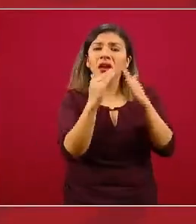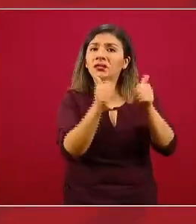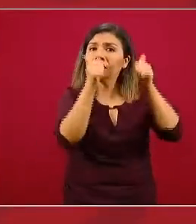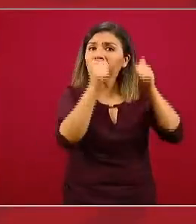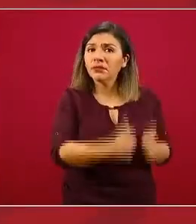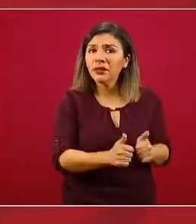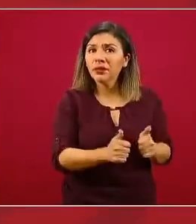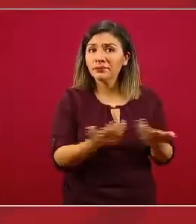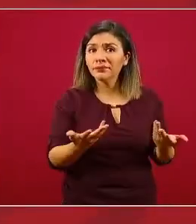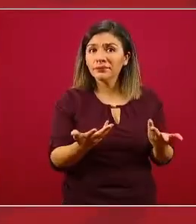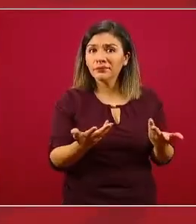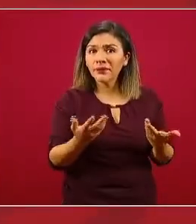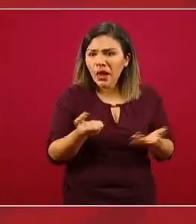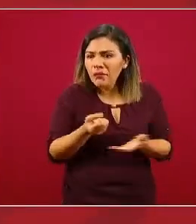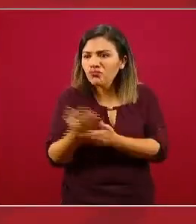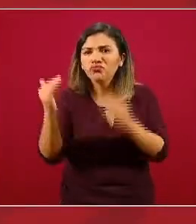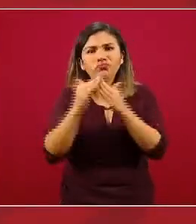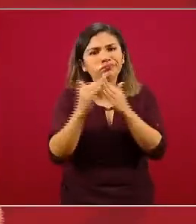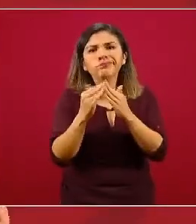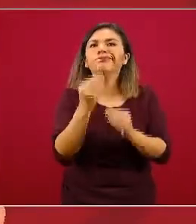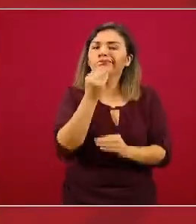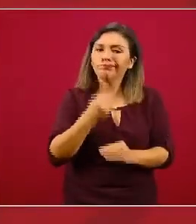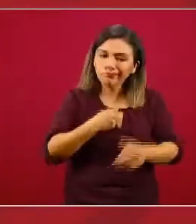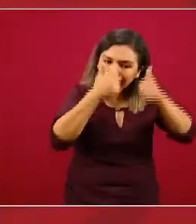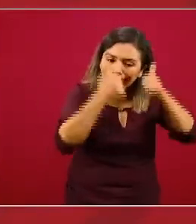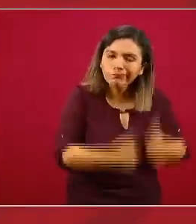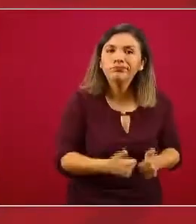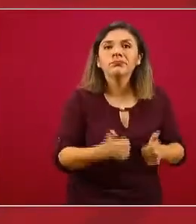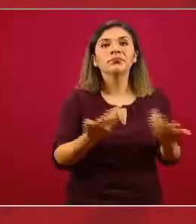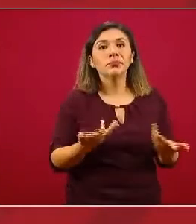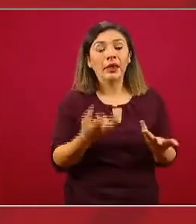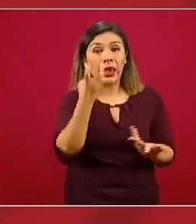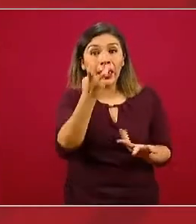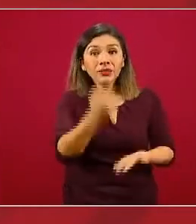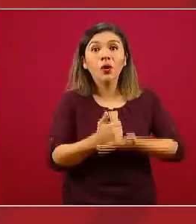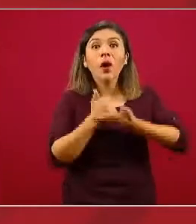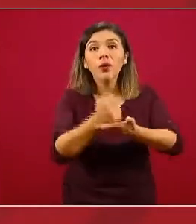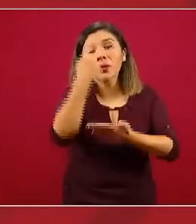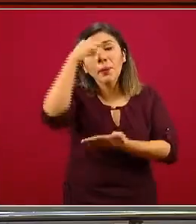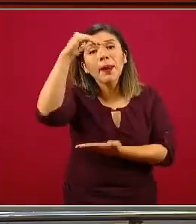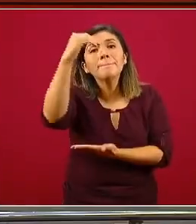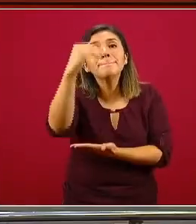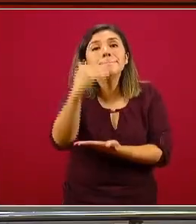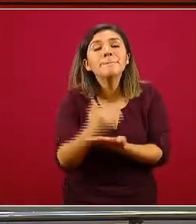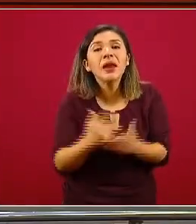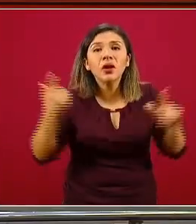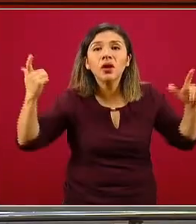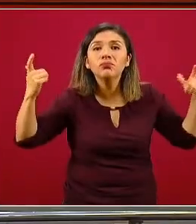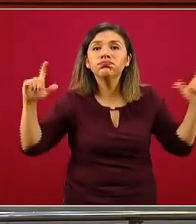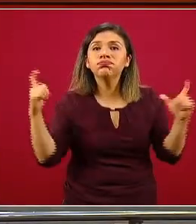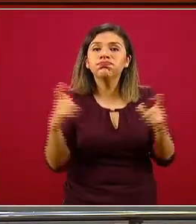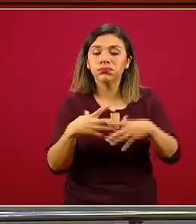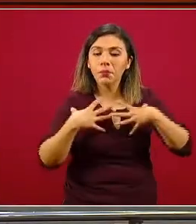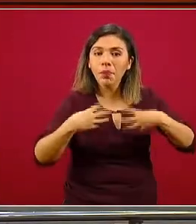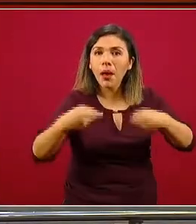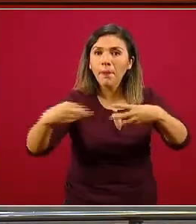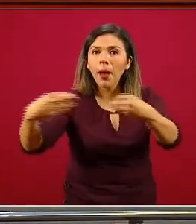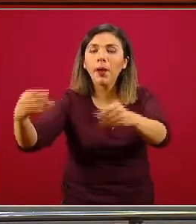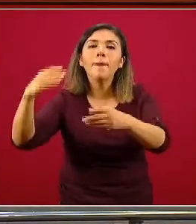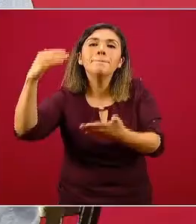casas y fuera del espacio público, y con ello ha contribuido a disminuir la velocidad de